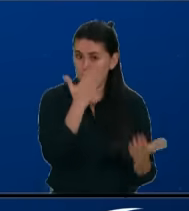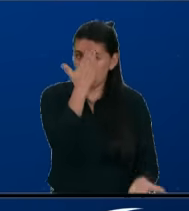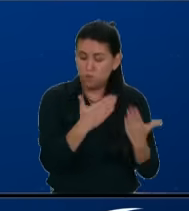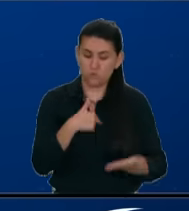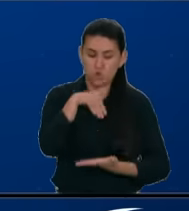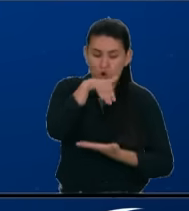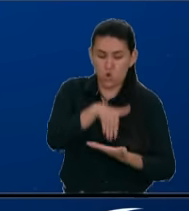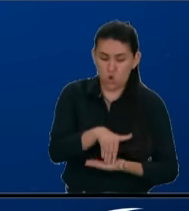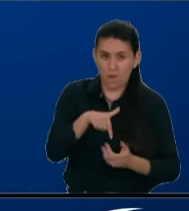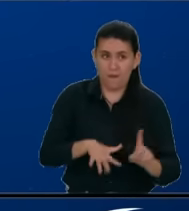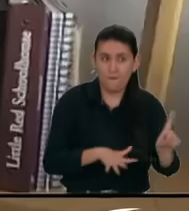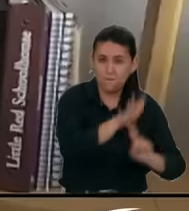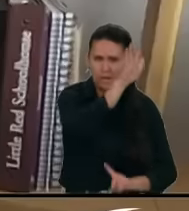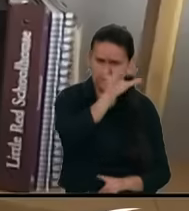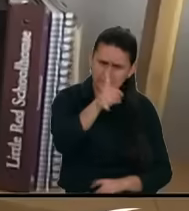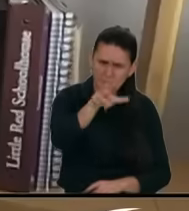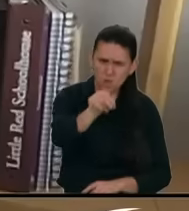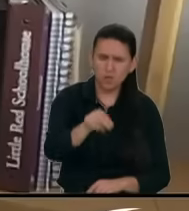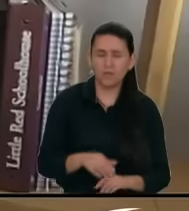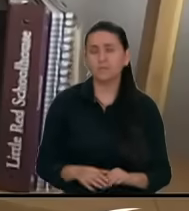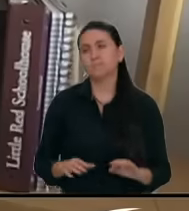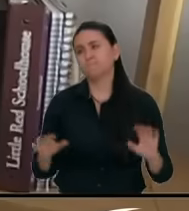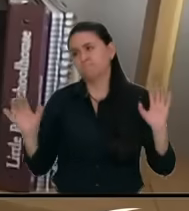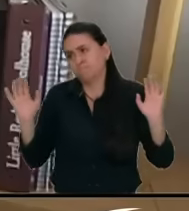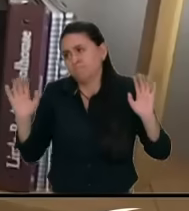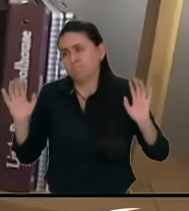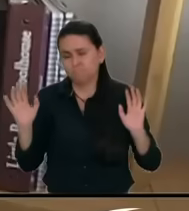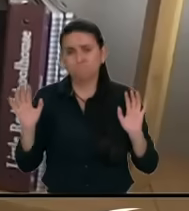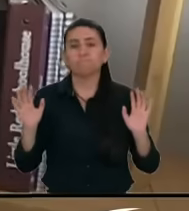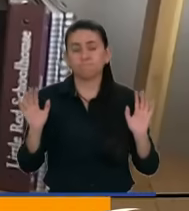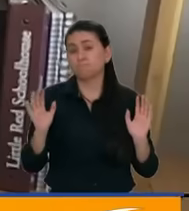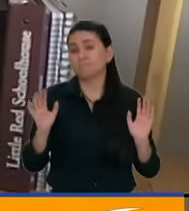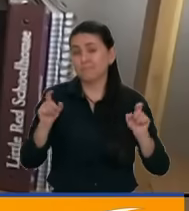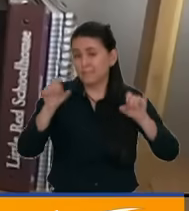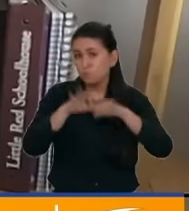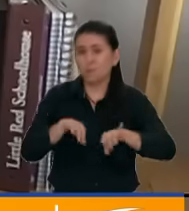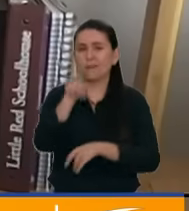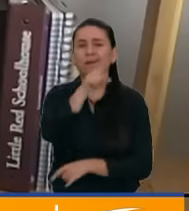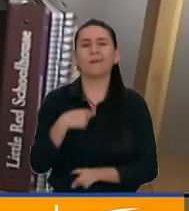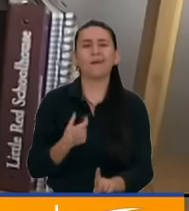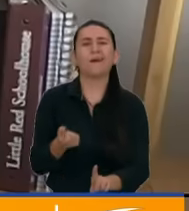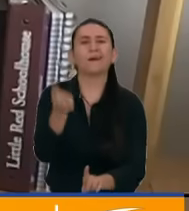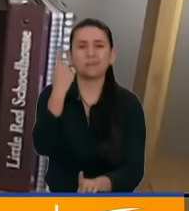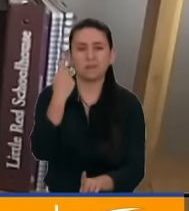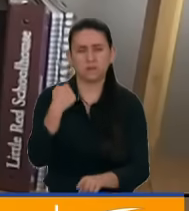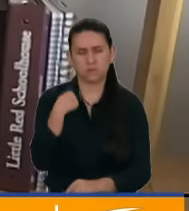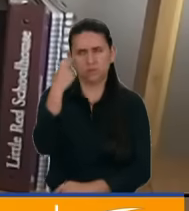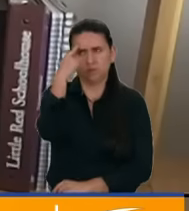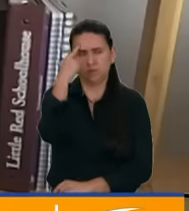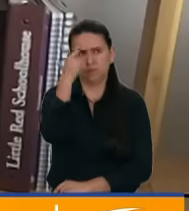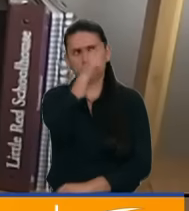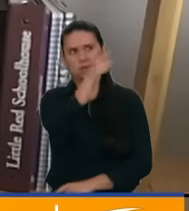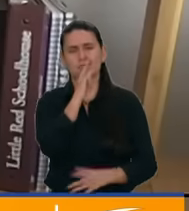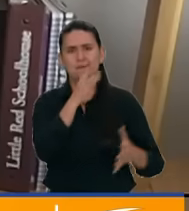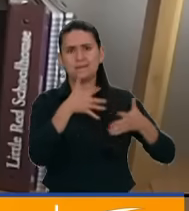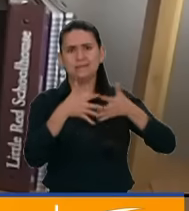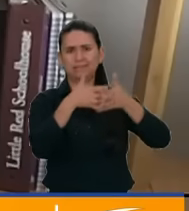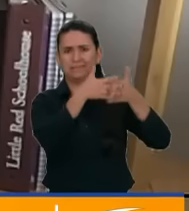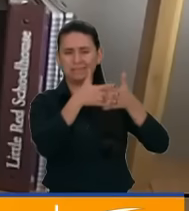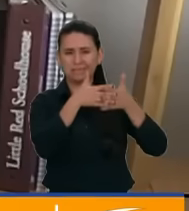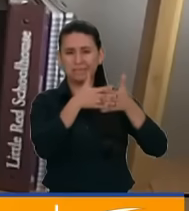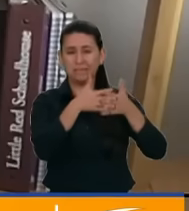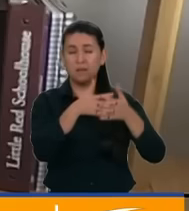Colombia? Pues yo creo que una de las cosas fundamentales que uno tiene que entender cuando piensa en Estados Unidos es que el lobby